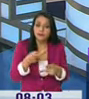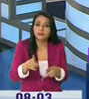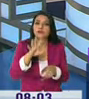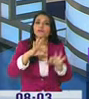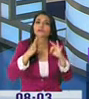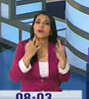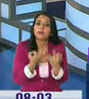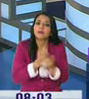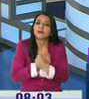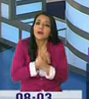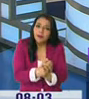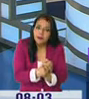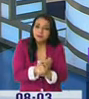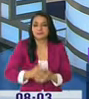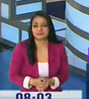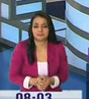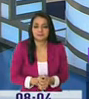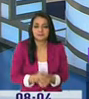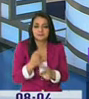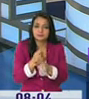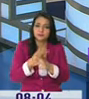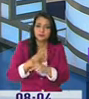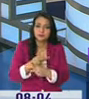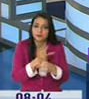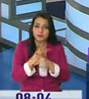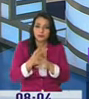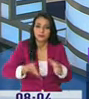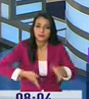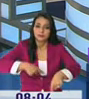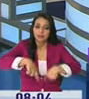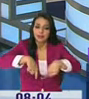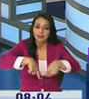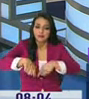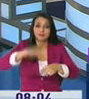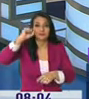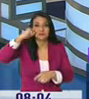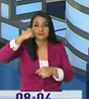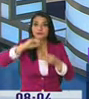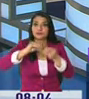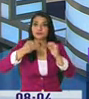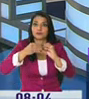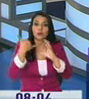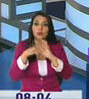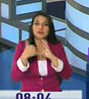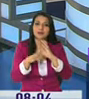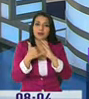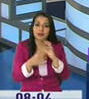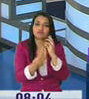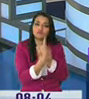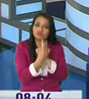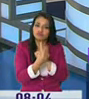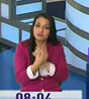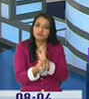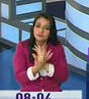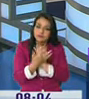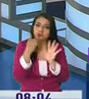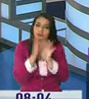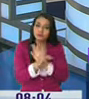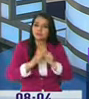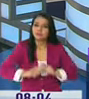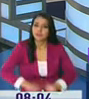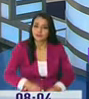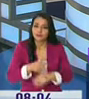es, toda su familia, así que por favor tenga mucho cuidado en las vías. Recuerde el número de WhatsApp para saber todas las novedades, las denuncias que tienen que